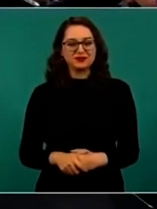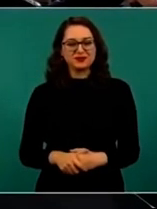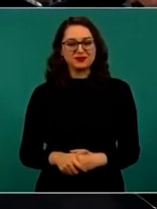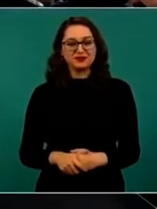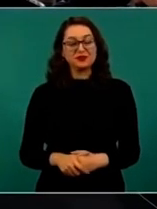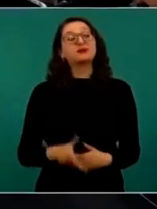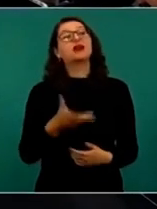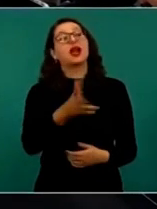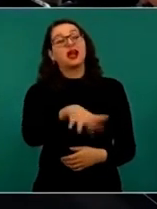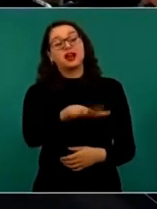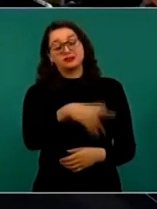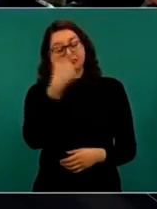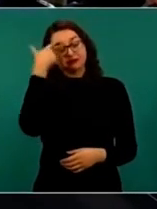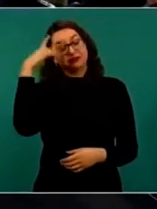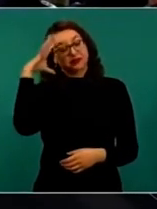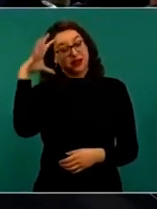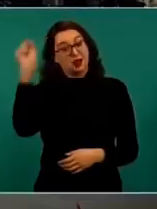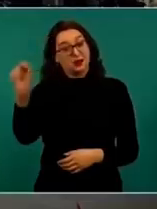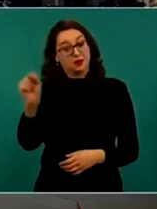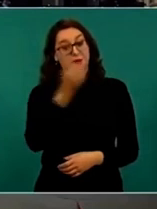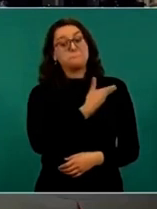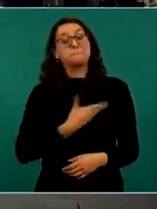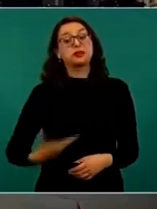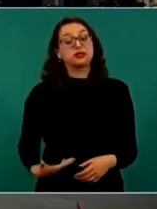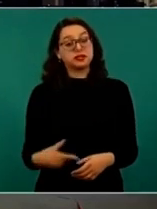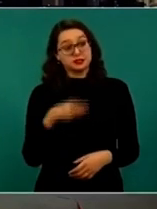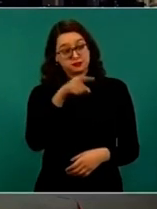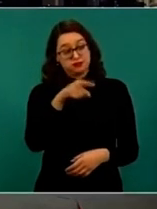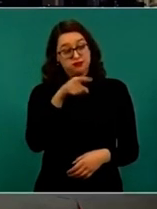Por cierto, presidente, si se recuerda,